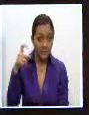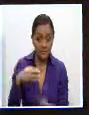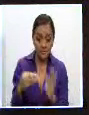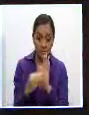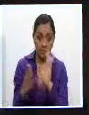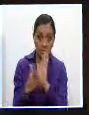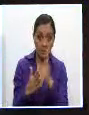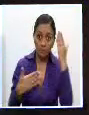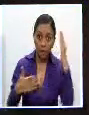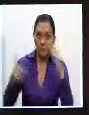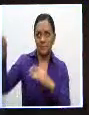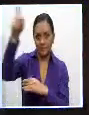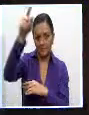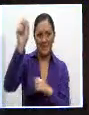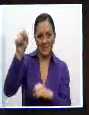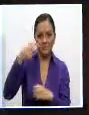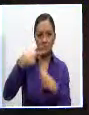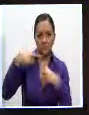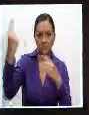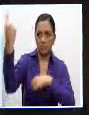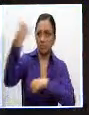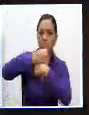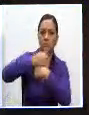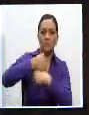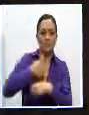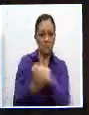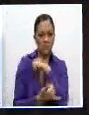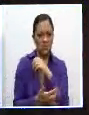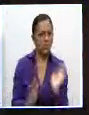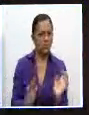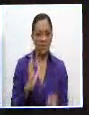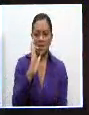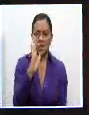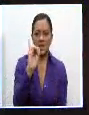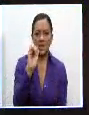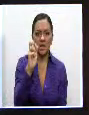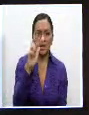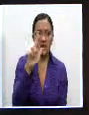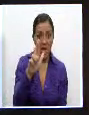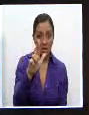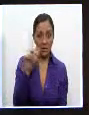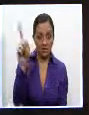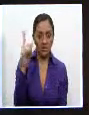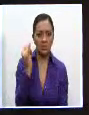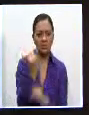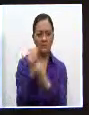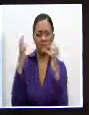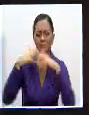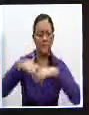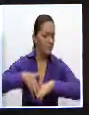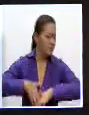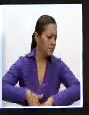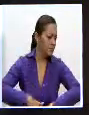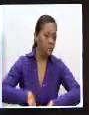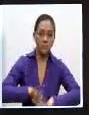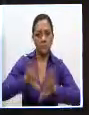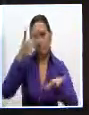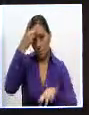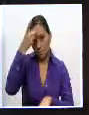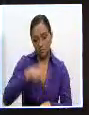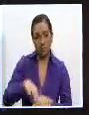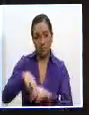Imperial Ese ha sido invocado para agredir y atacar a nuestros países el tiar es una institución cuya decadencia hemos acelerado con la